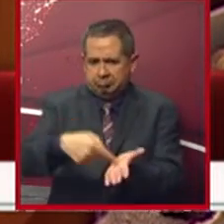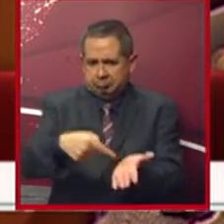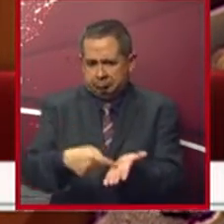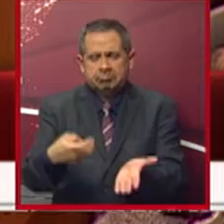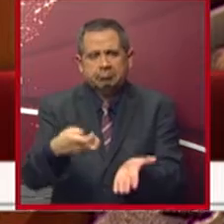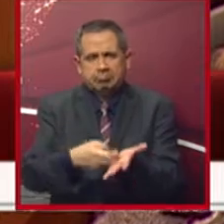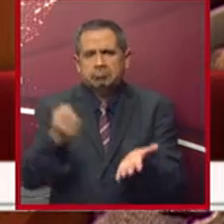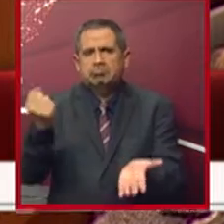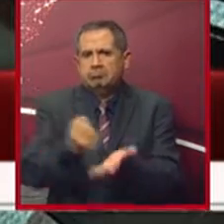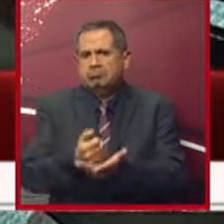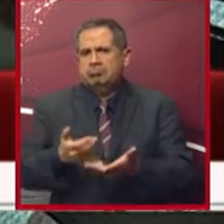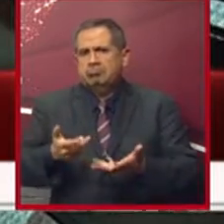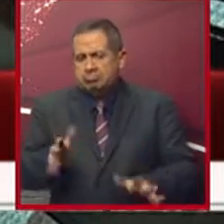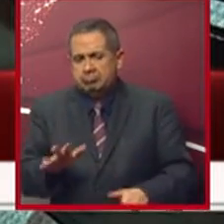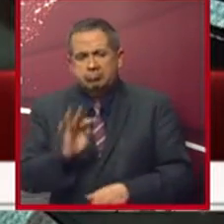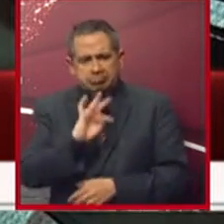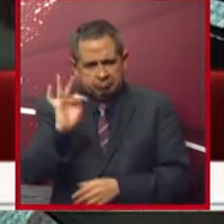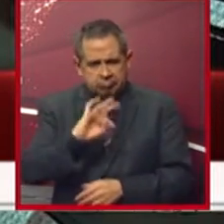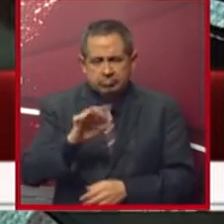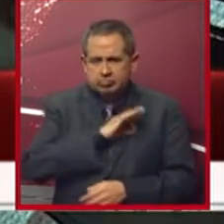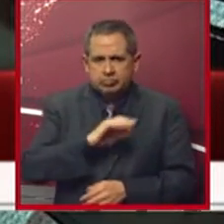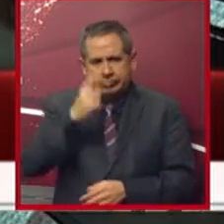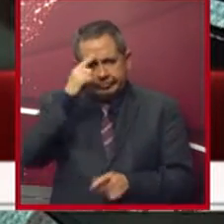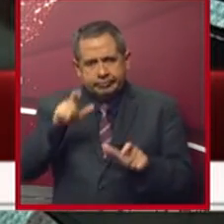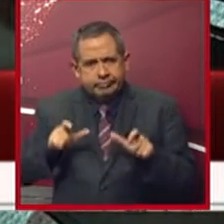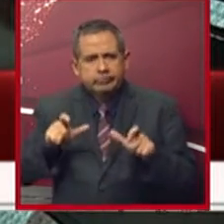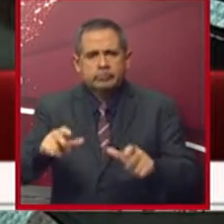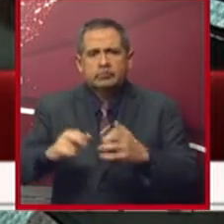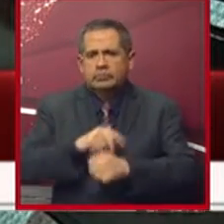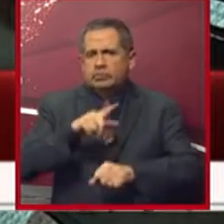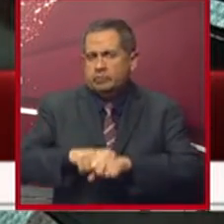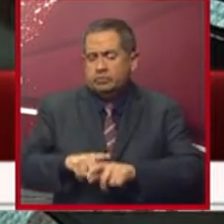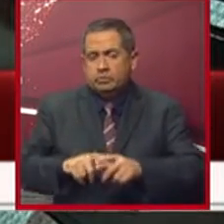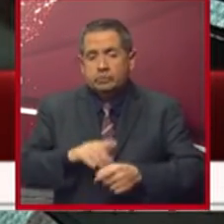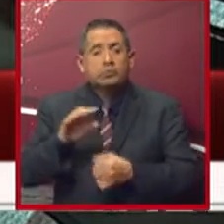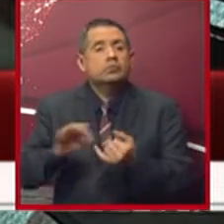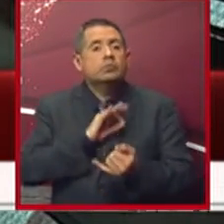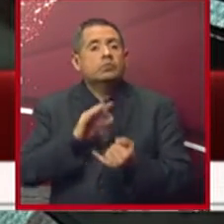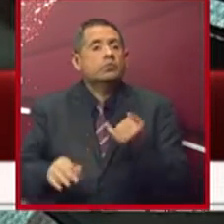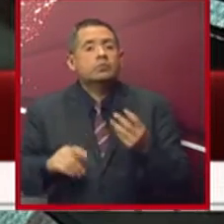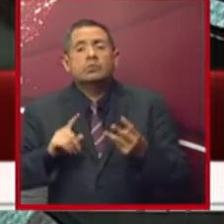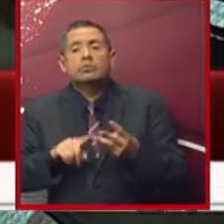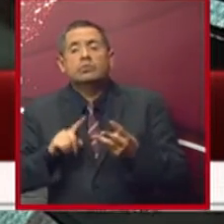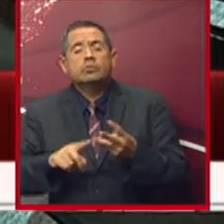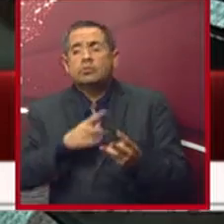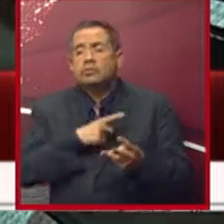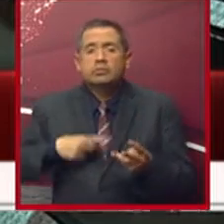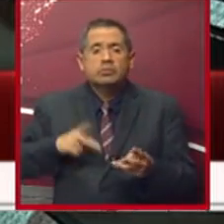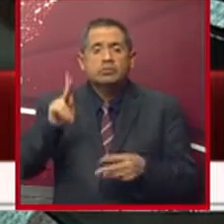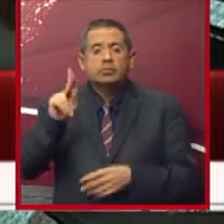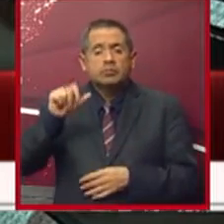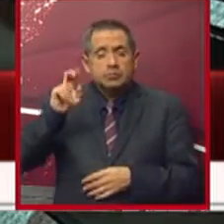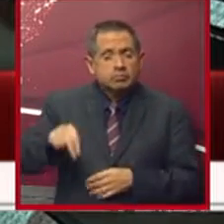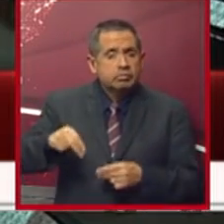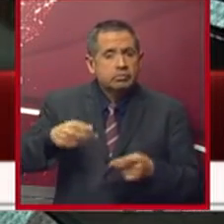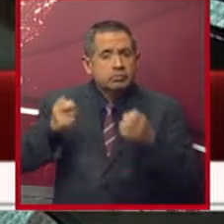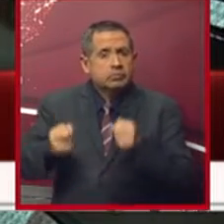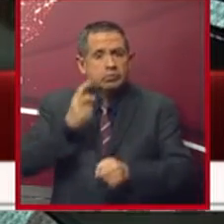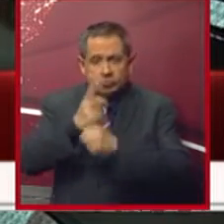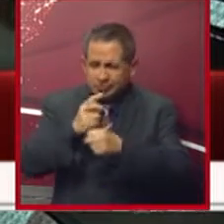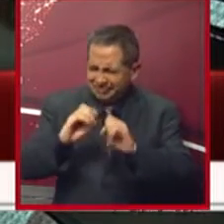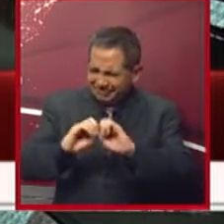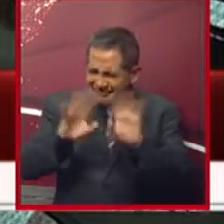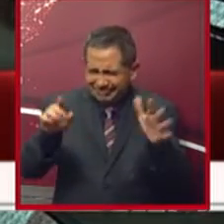regulada por estas leyes, es decir, la Guardia Nacional. Y por último, debe contar con un plan de salida explícito y